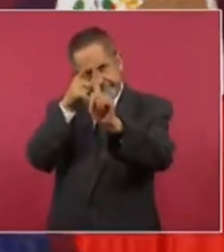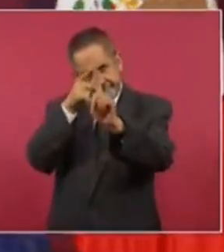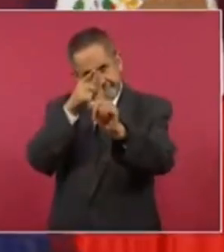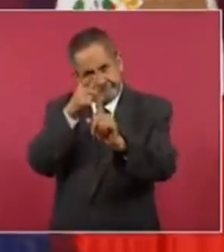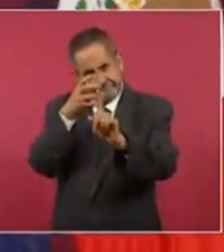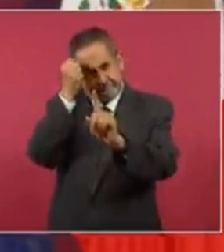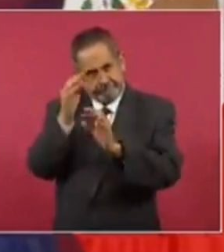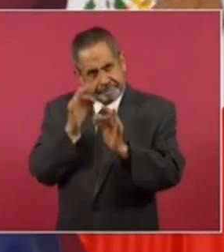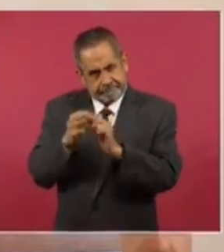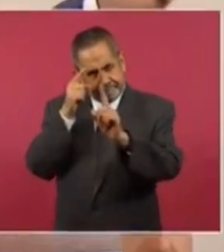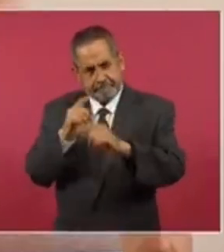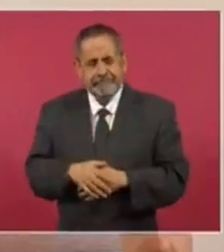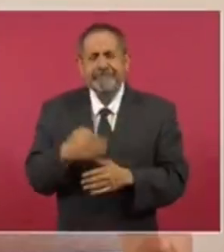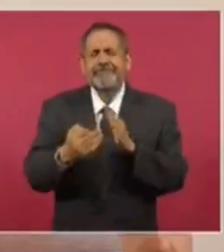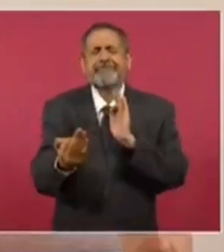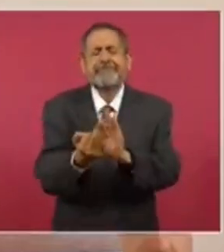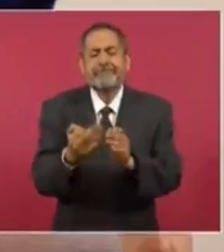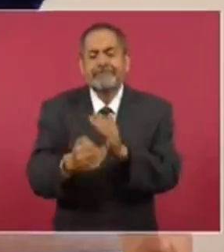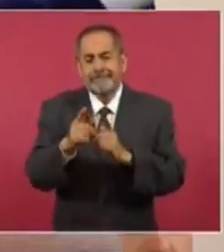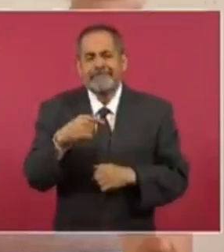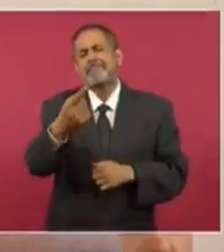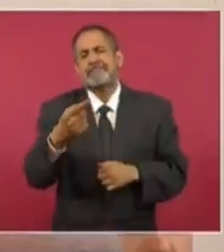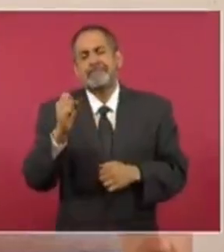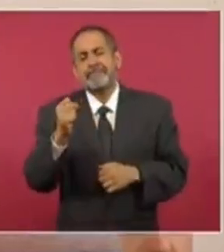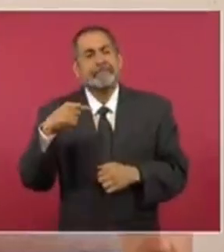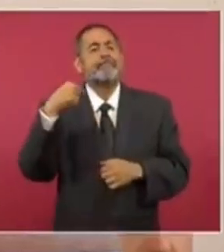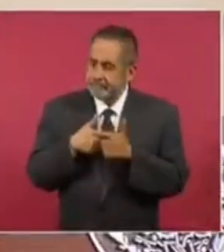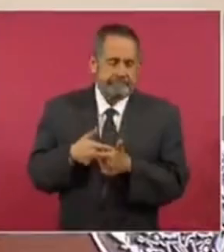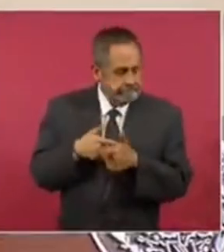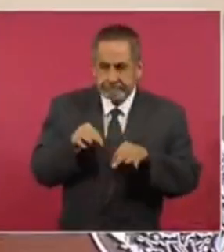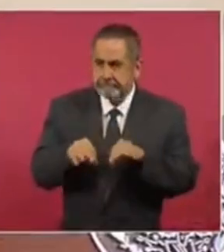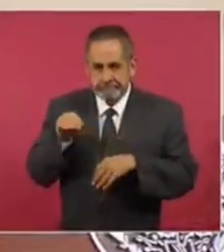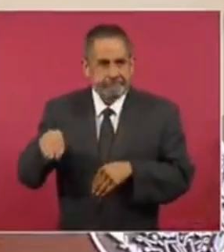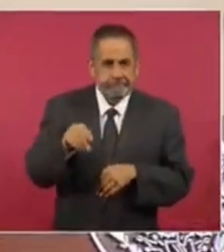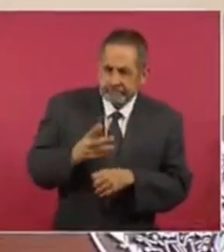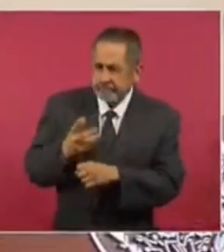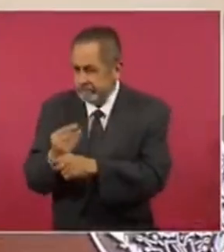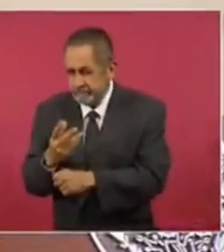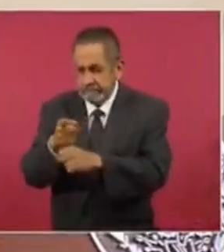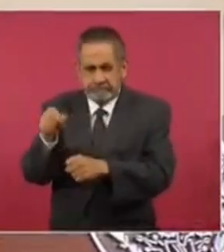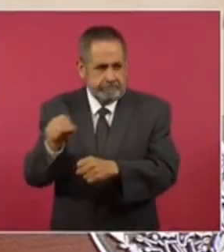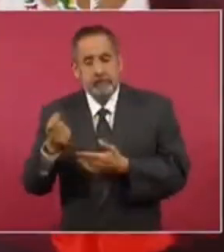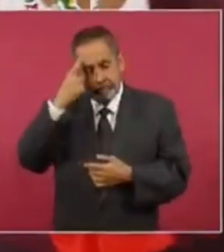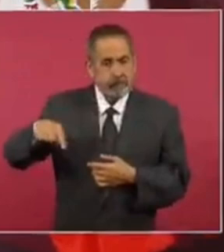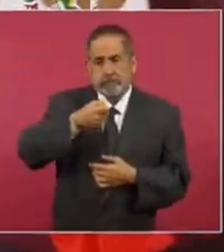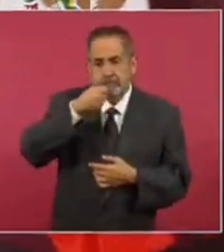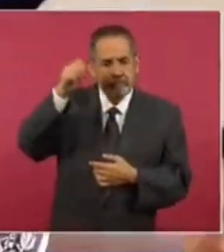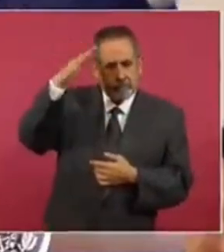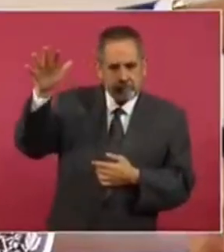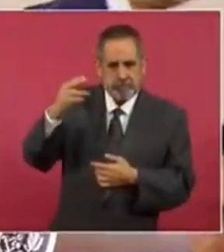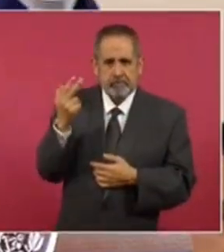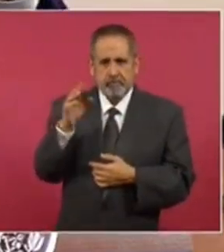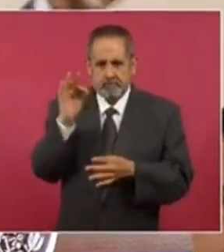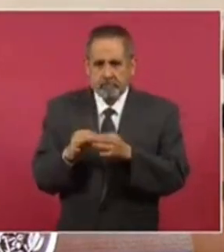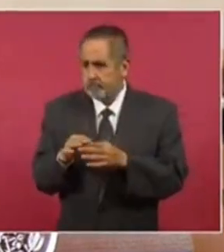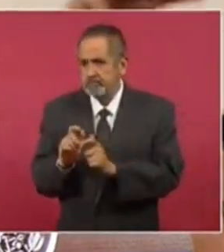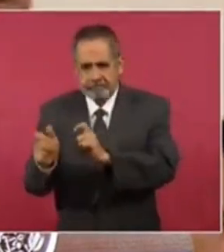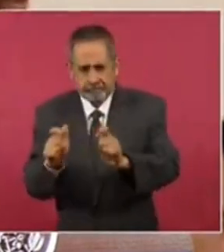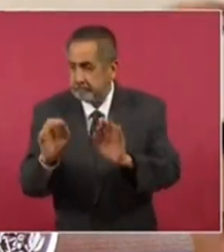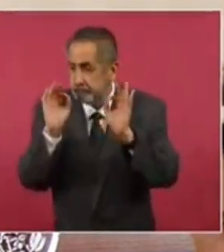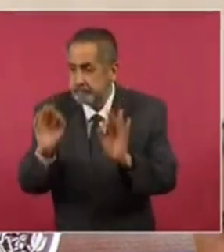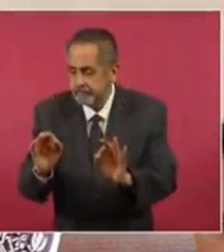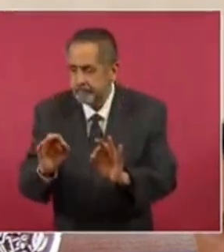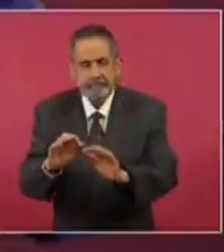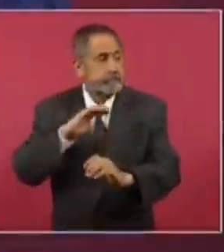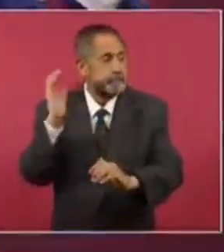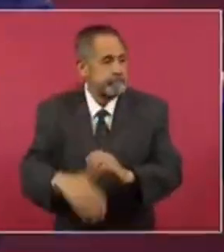cumplir. Ya falta poco, es hasta septiembre. Consolidar los programas de bienestar, ya, me voy a ir, me